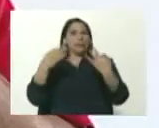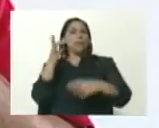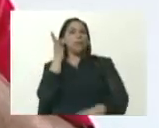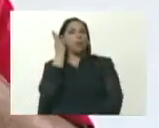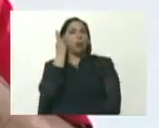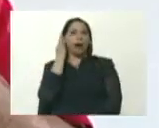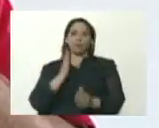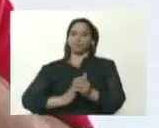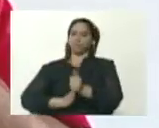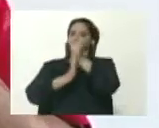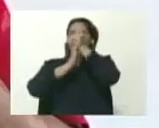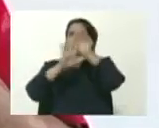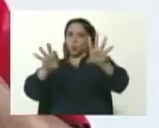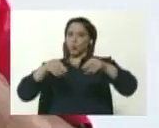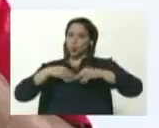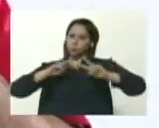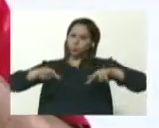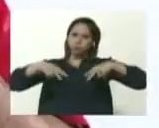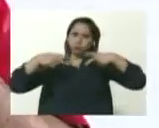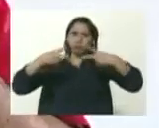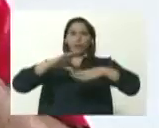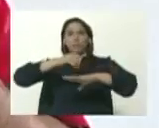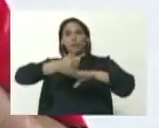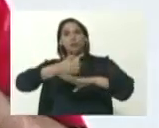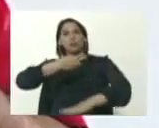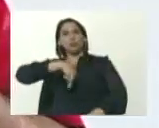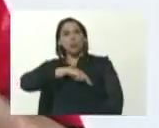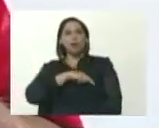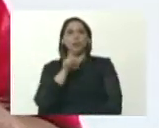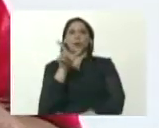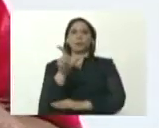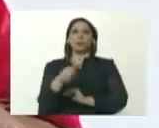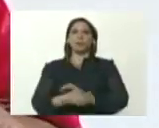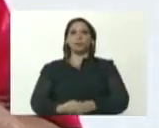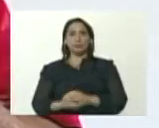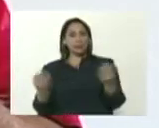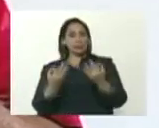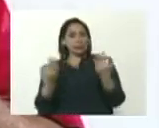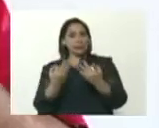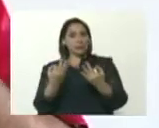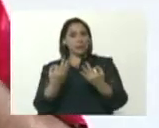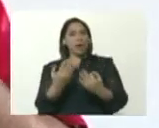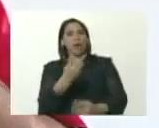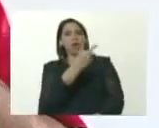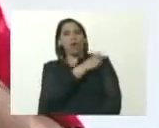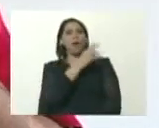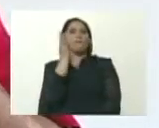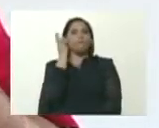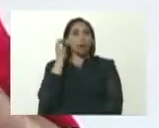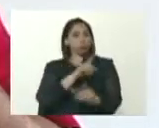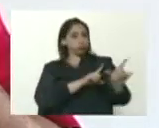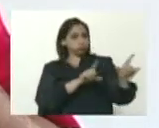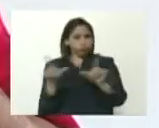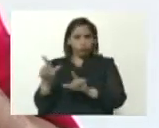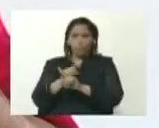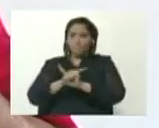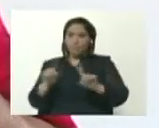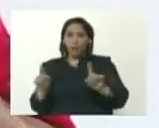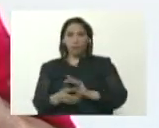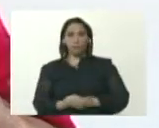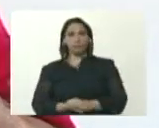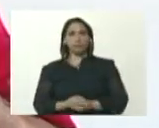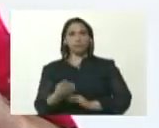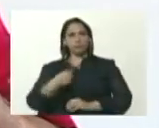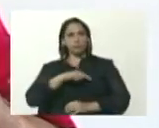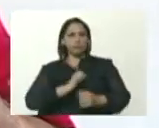mujeres asumen la vanguardia de la dirección de nuestro partido. Así es. Casi siempre son jefas. Y listo, presidente, para que